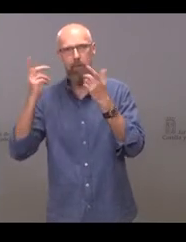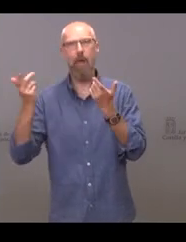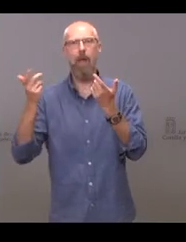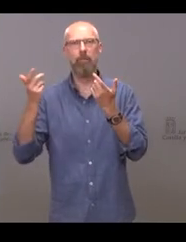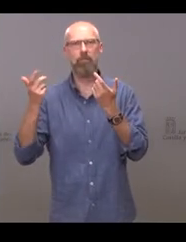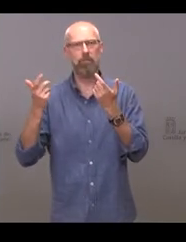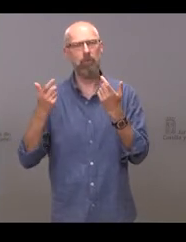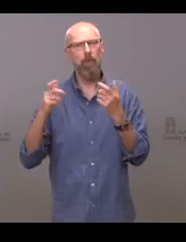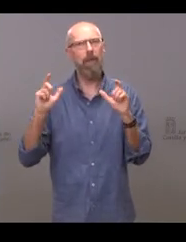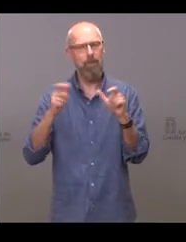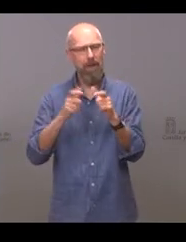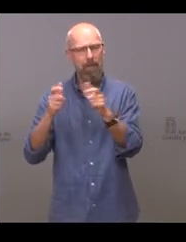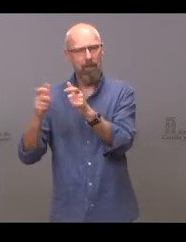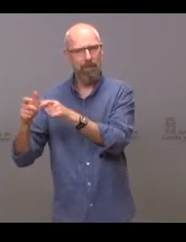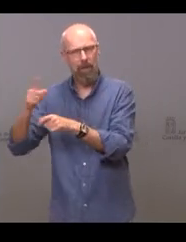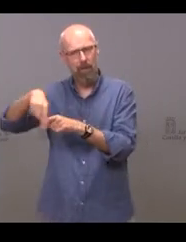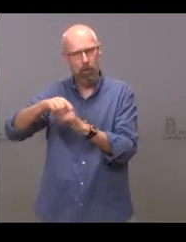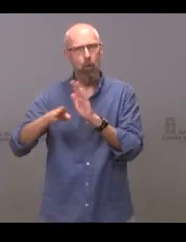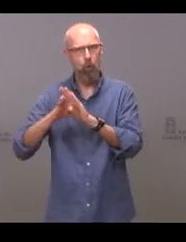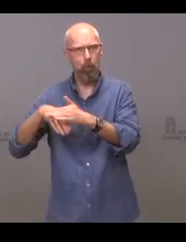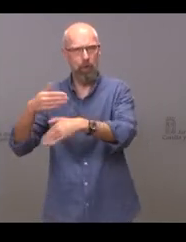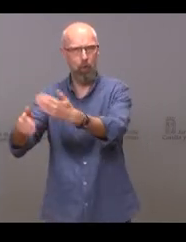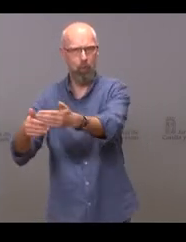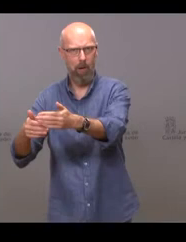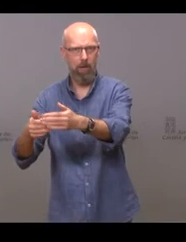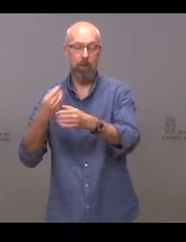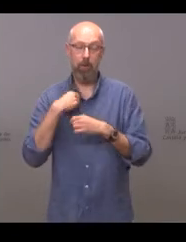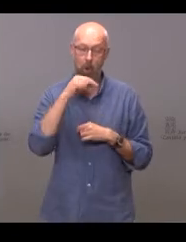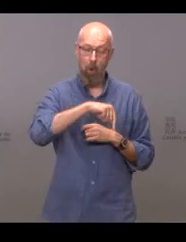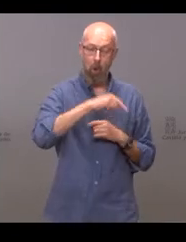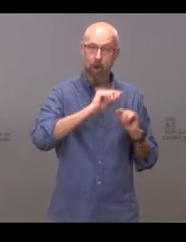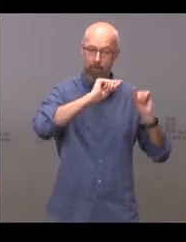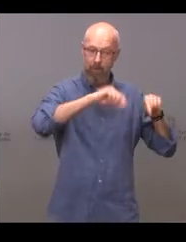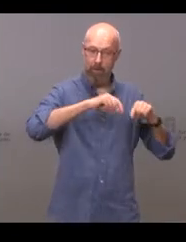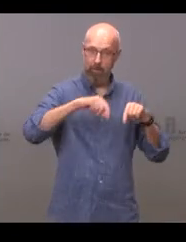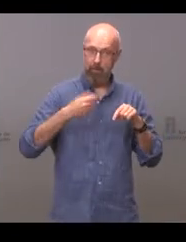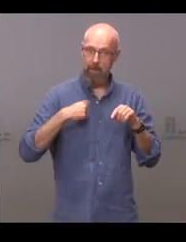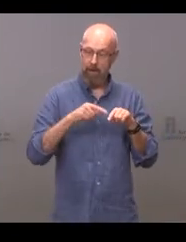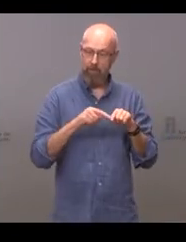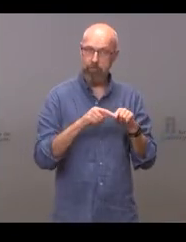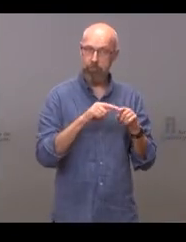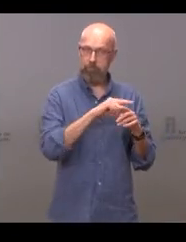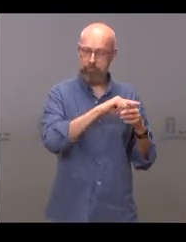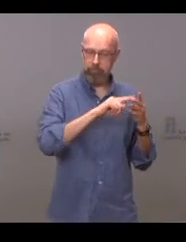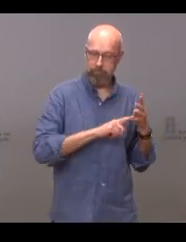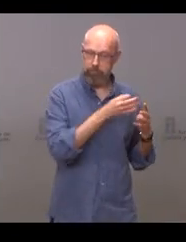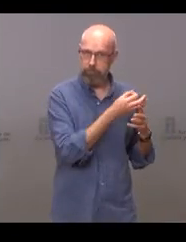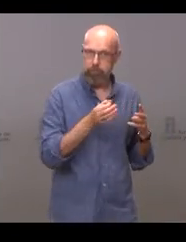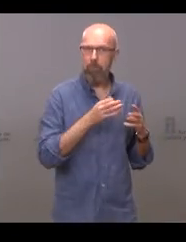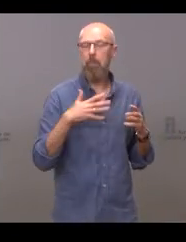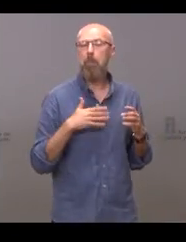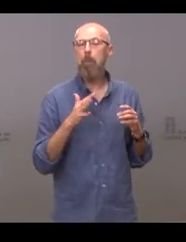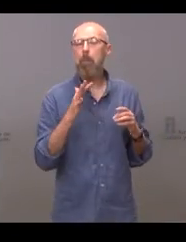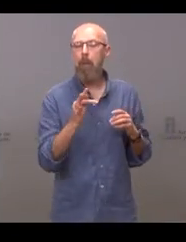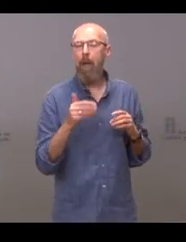a este paquete de acuerdos que vamos a suscribir hoy que hemos suscrito hoy están digamos en el horizonte más